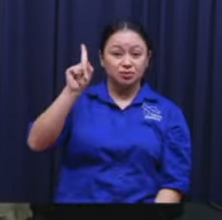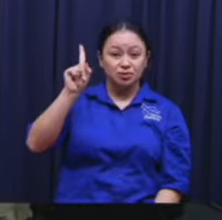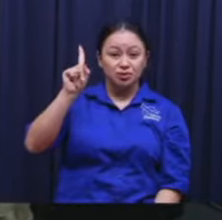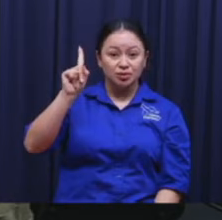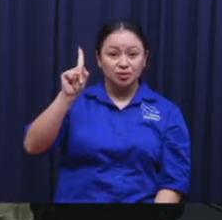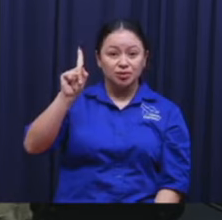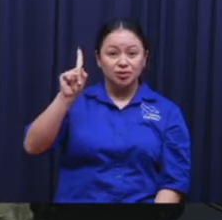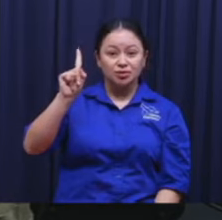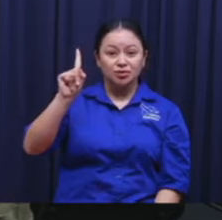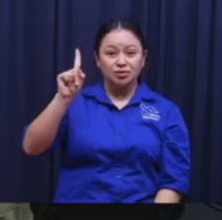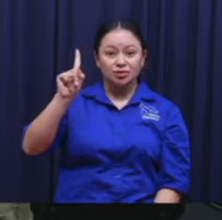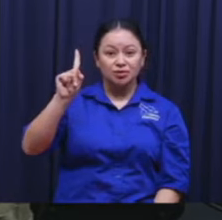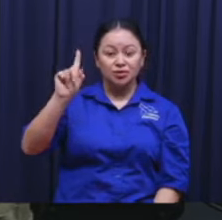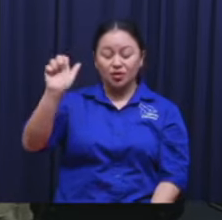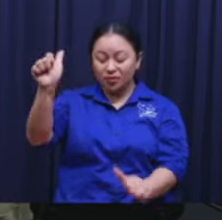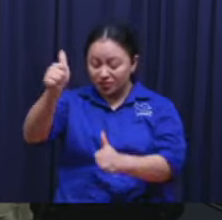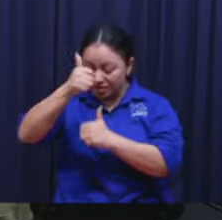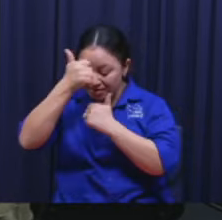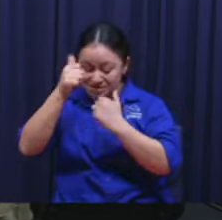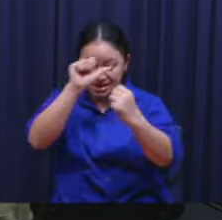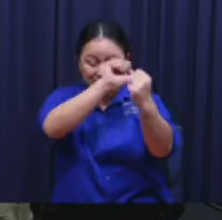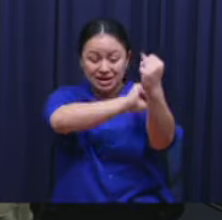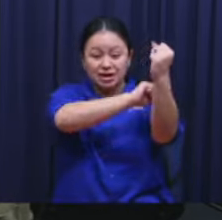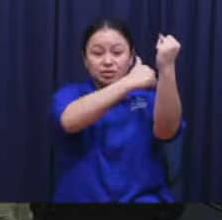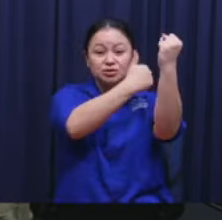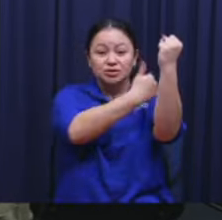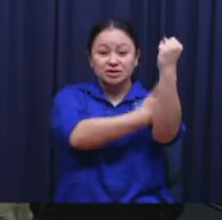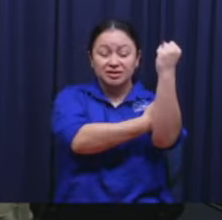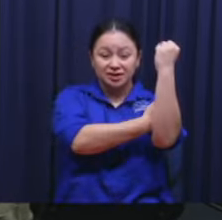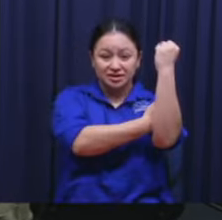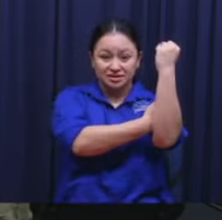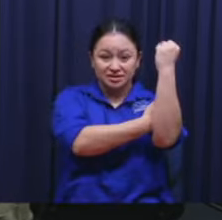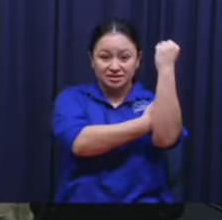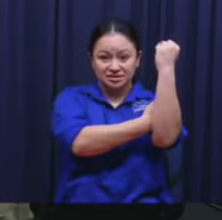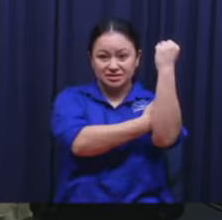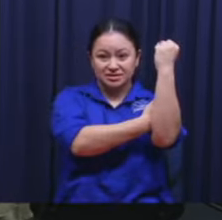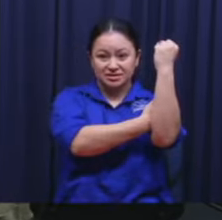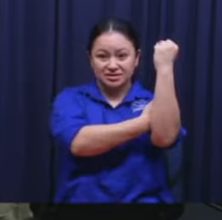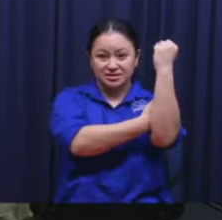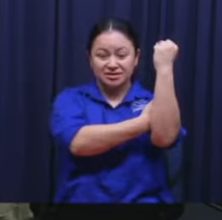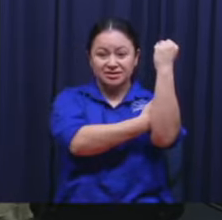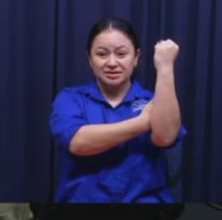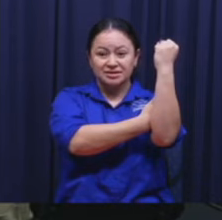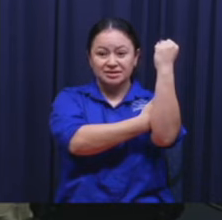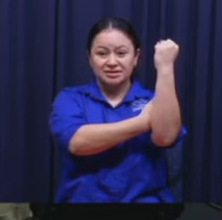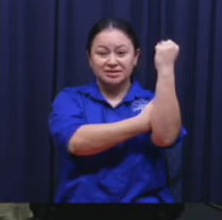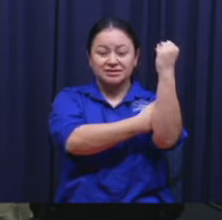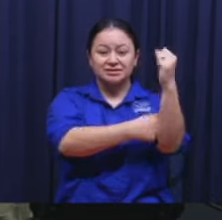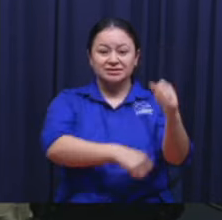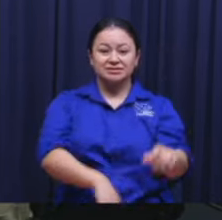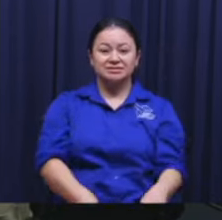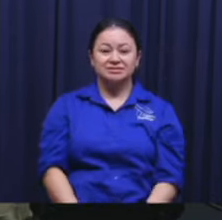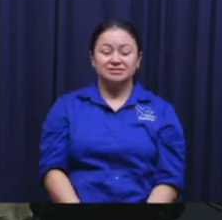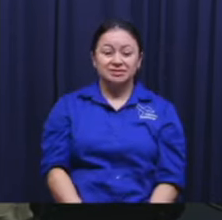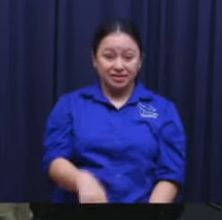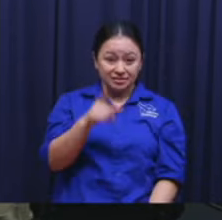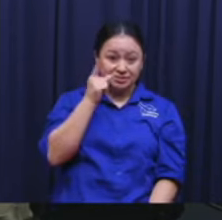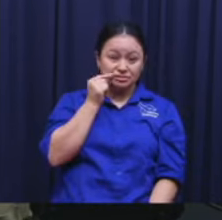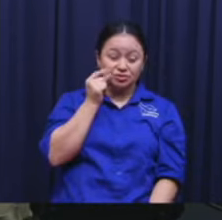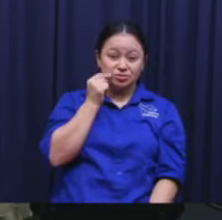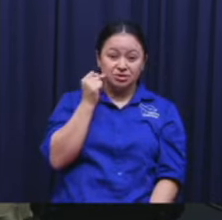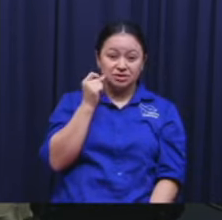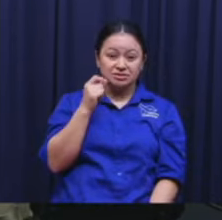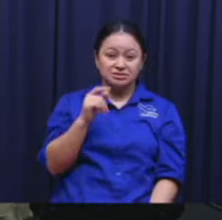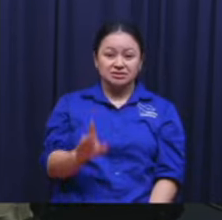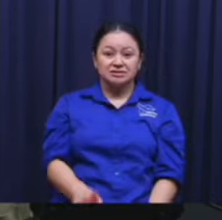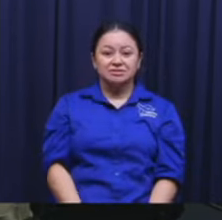la autoridad visible, cuando la Biblia dice que toda autoridad es puesta por Dios? Entonces, ¿cuál